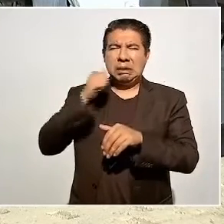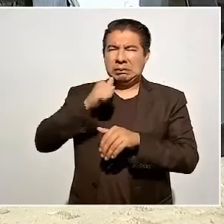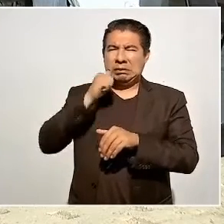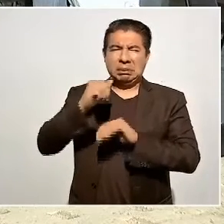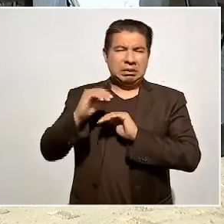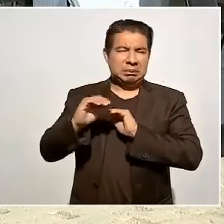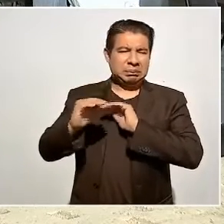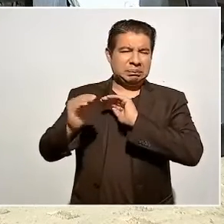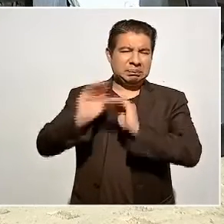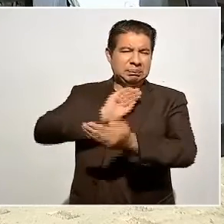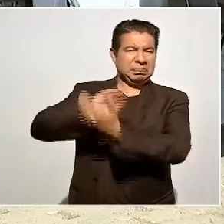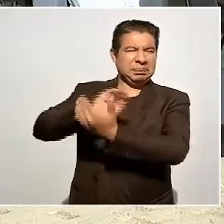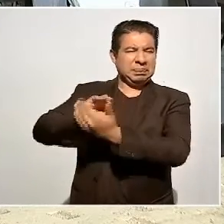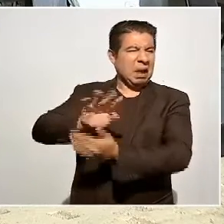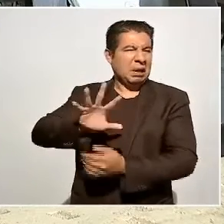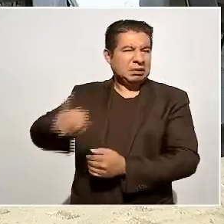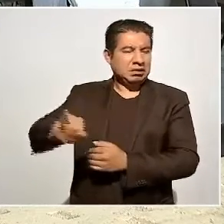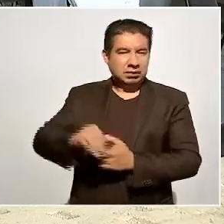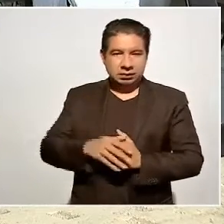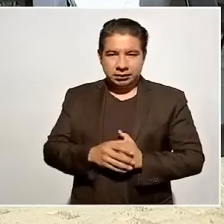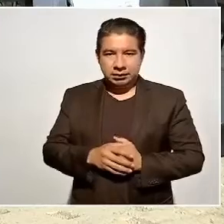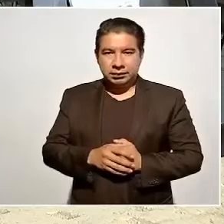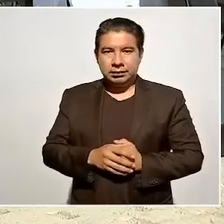al embajador.